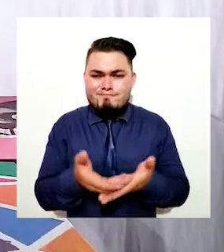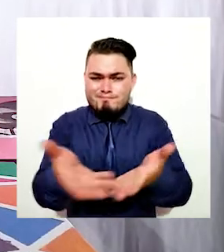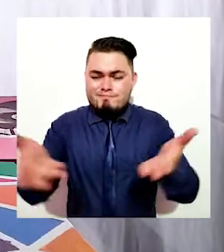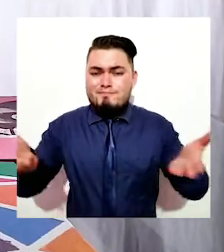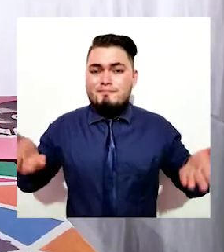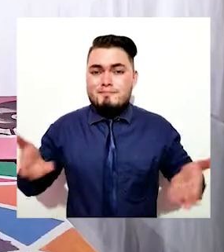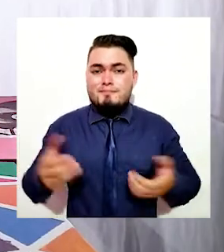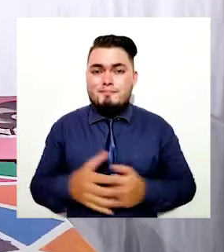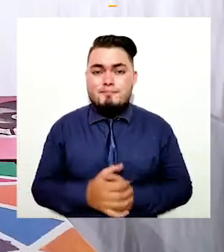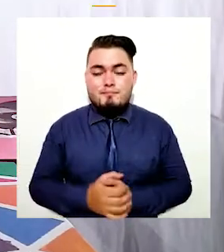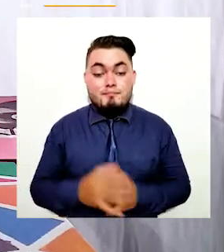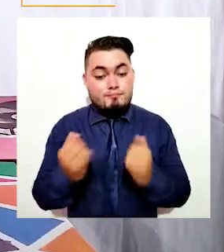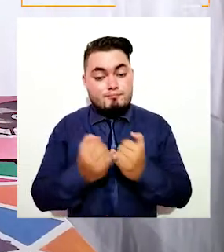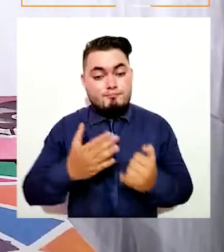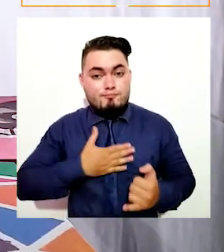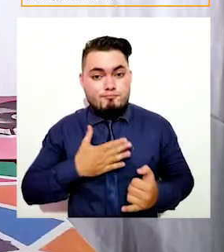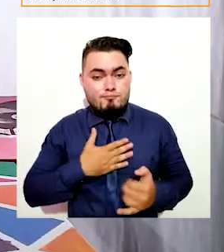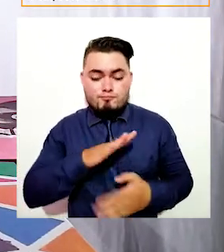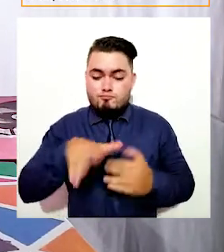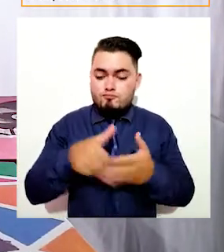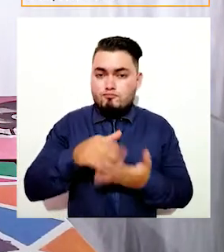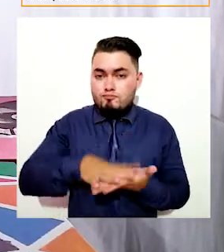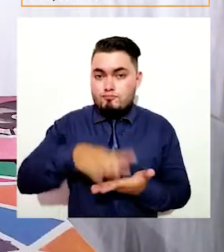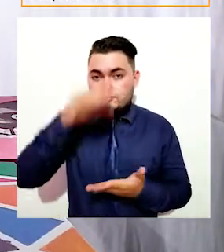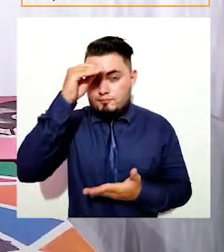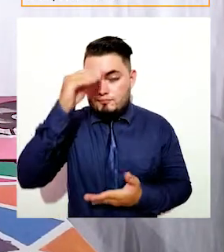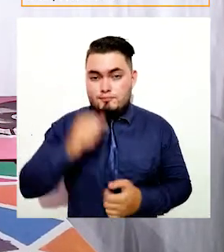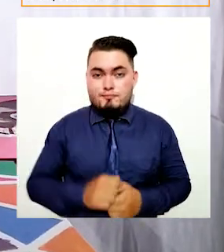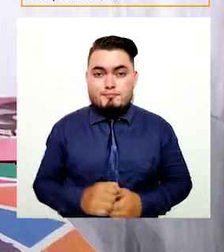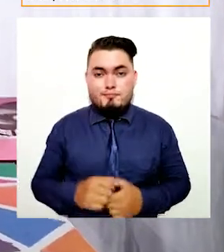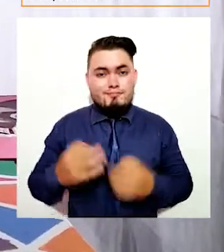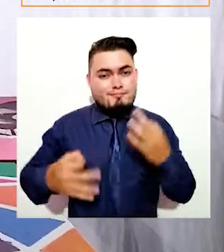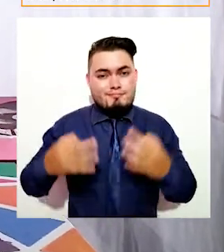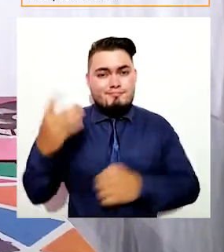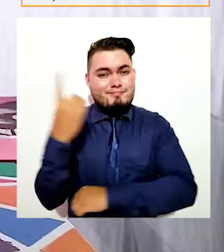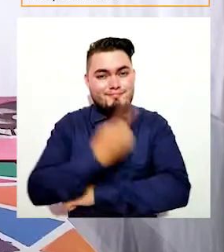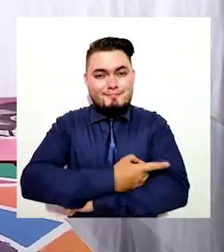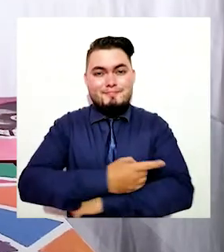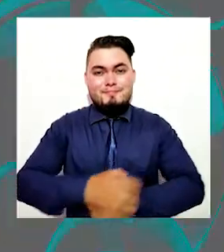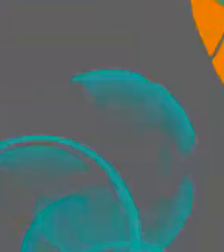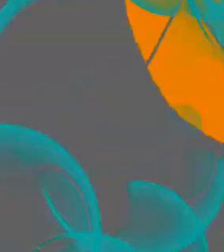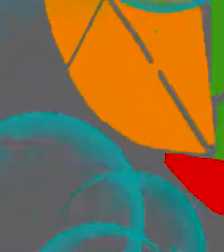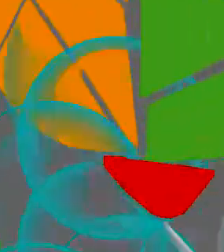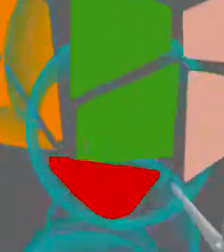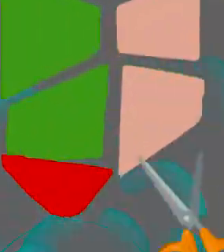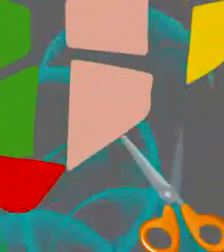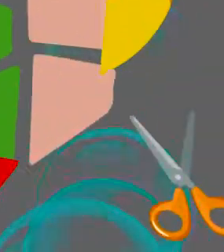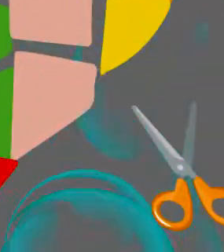todos nosotros, igual para mí, todos aprendimos en este proceso. ¡Feliz día!